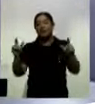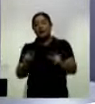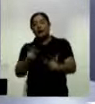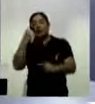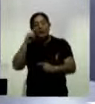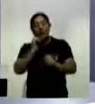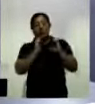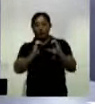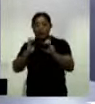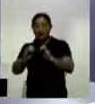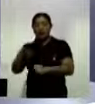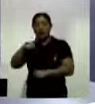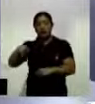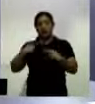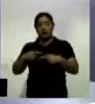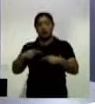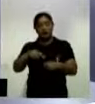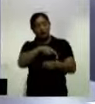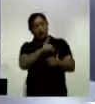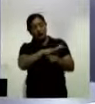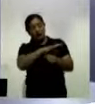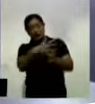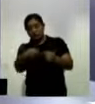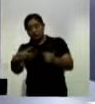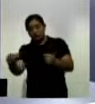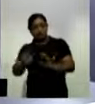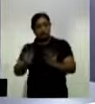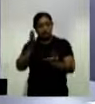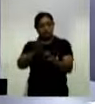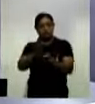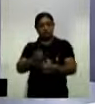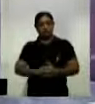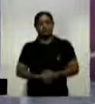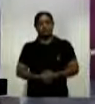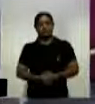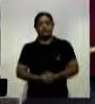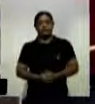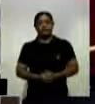finalidad y el propósito principal de contener la propagación del COVID-19.